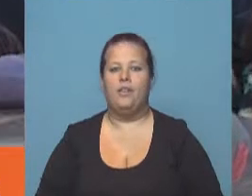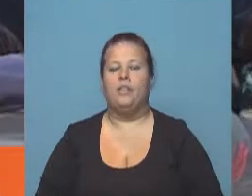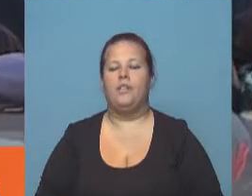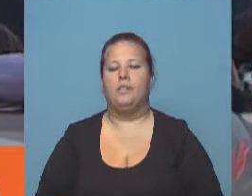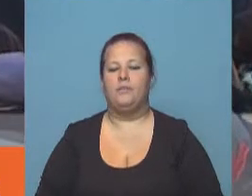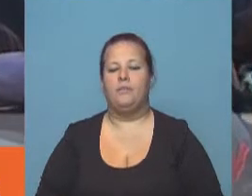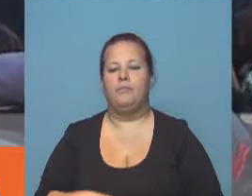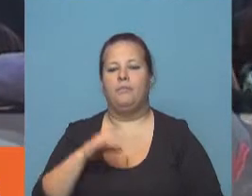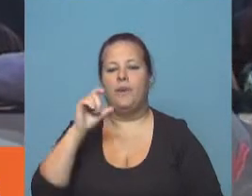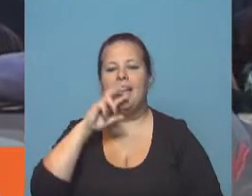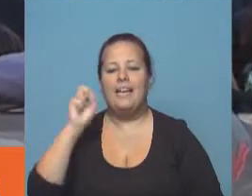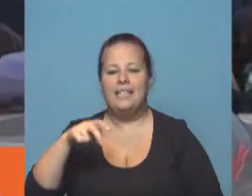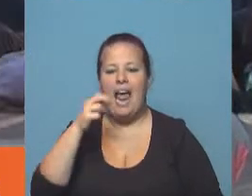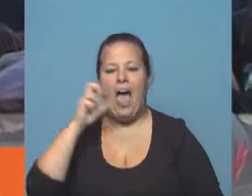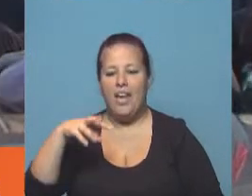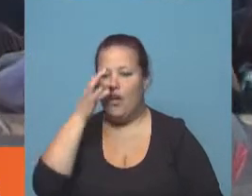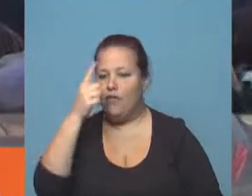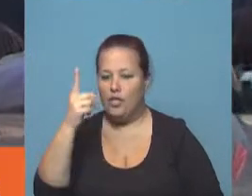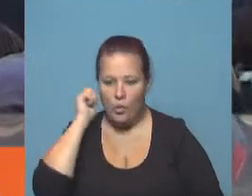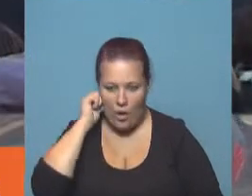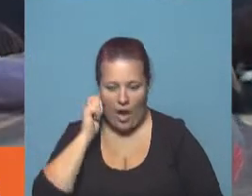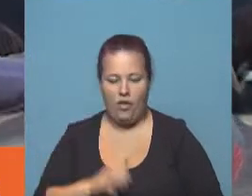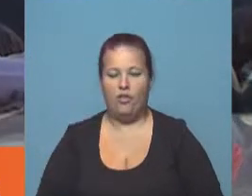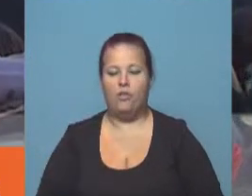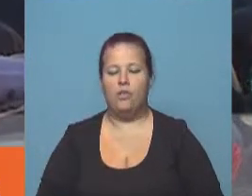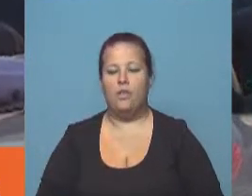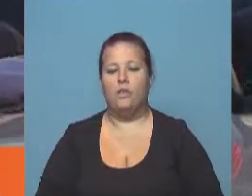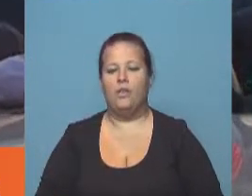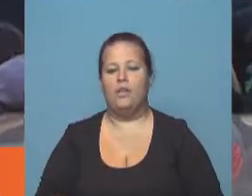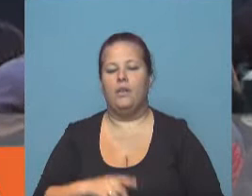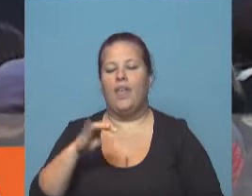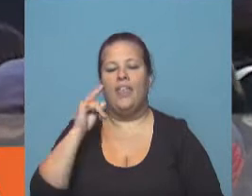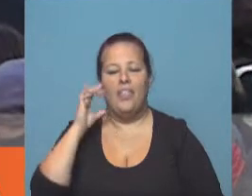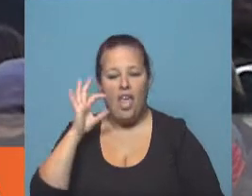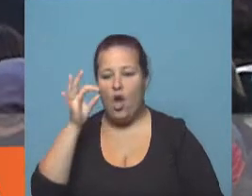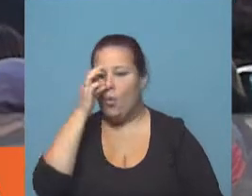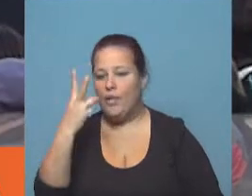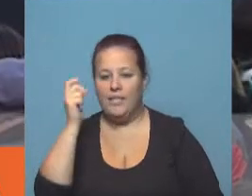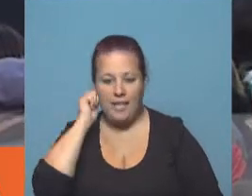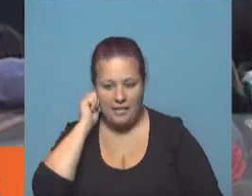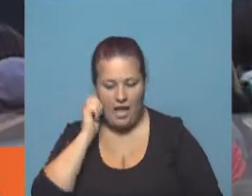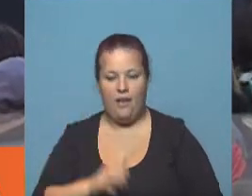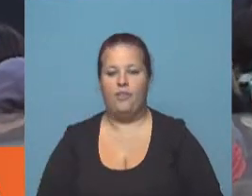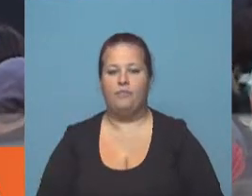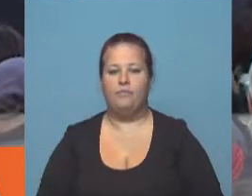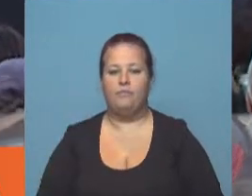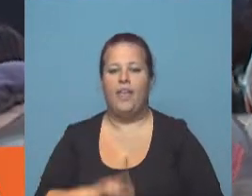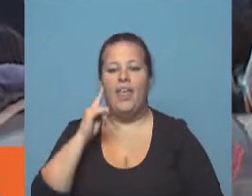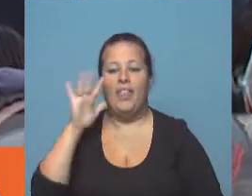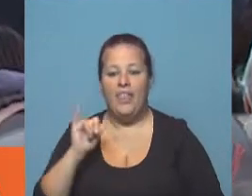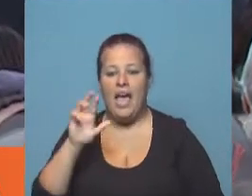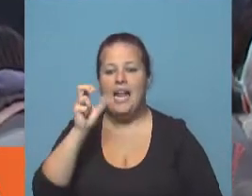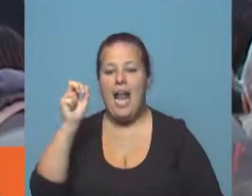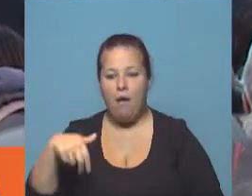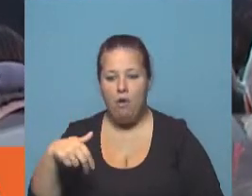Dectiar Cristian Adrián, 21 años. Presente. De Pirro Diego, 23 años. Presente. Díaz